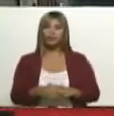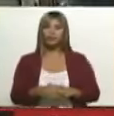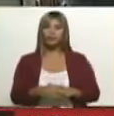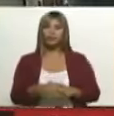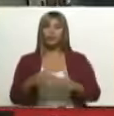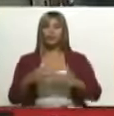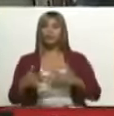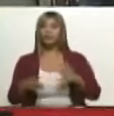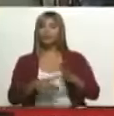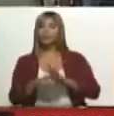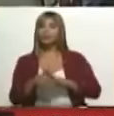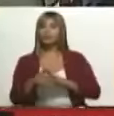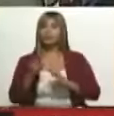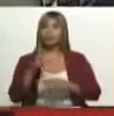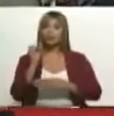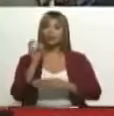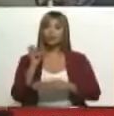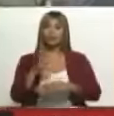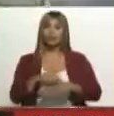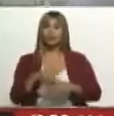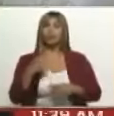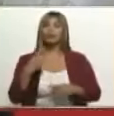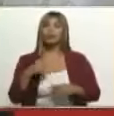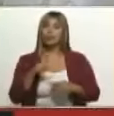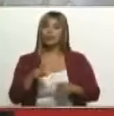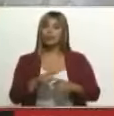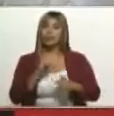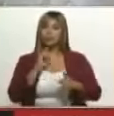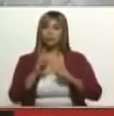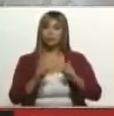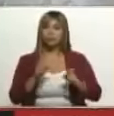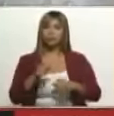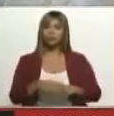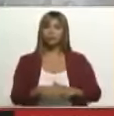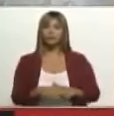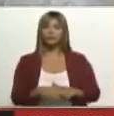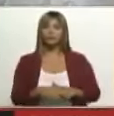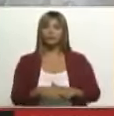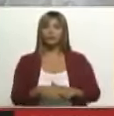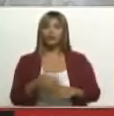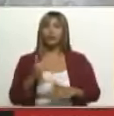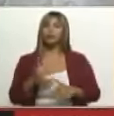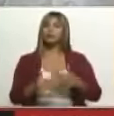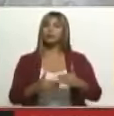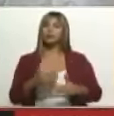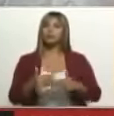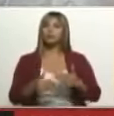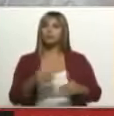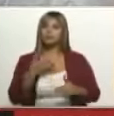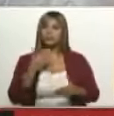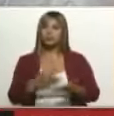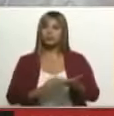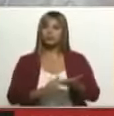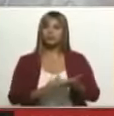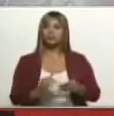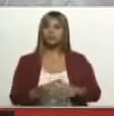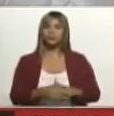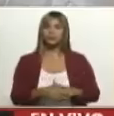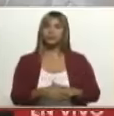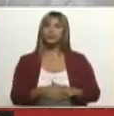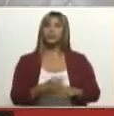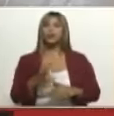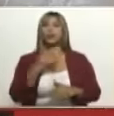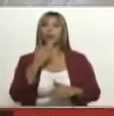van desarrollando desde la Asamblea Nacional, tienen sus respectivas consultas públicas, y ahí vamos mejorando constantemente. Hemos